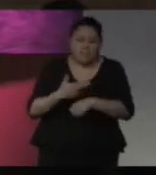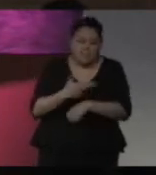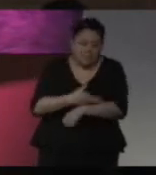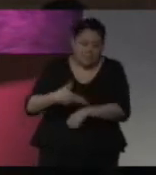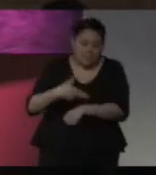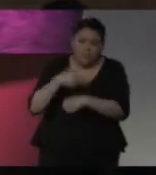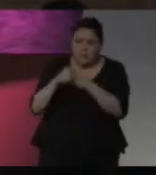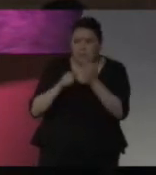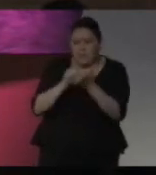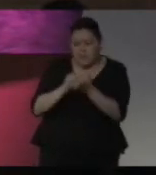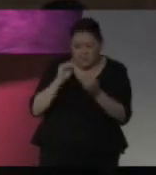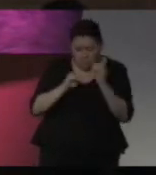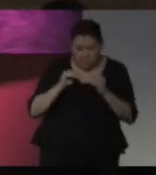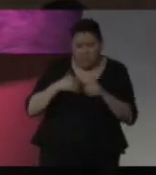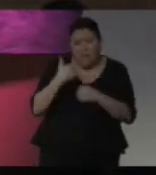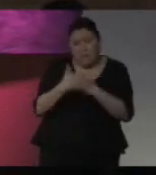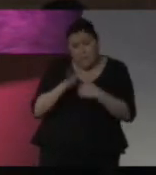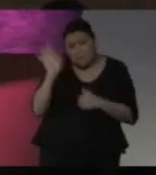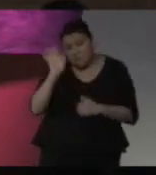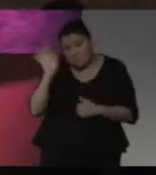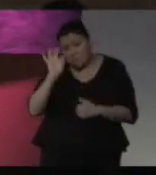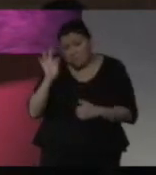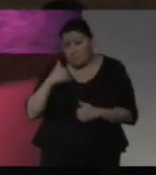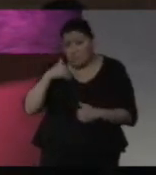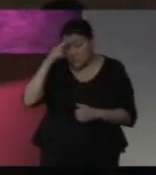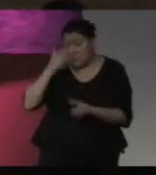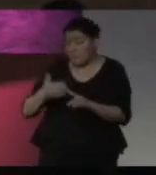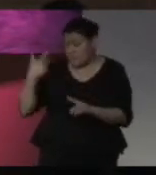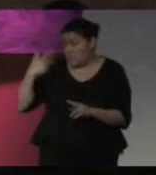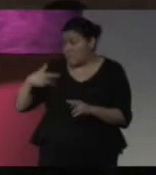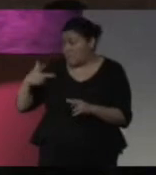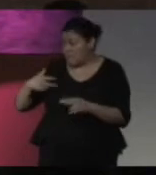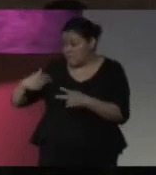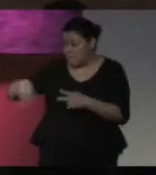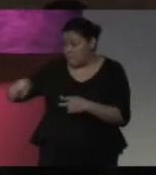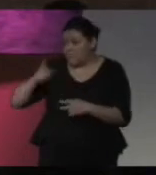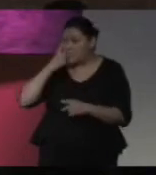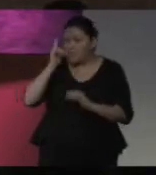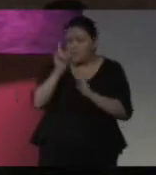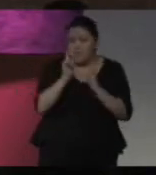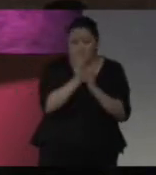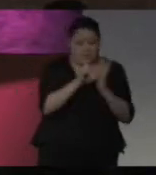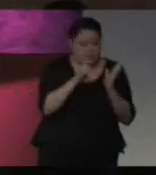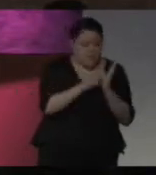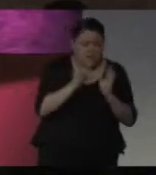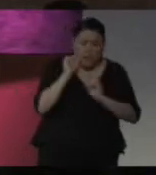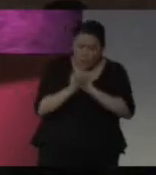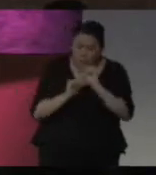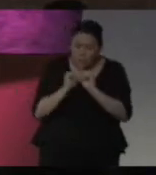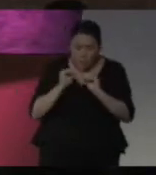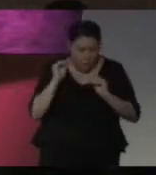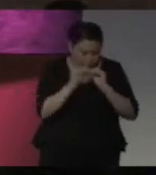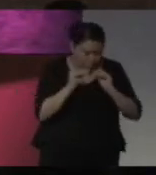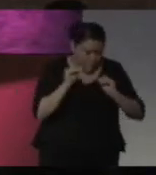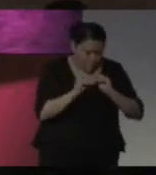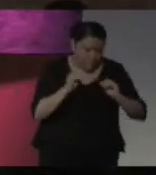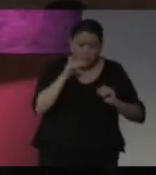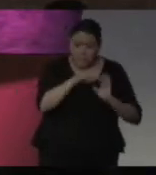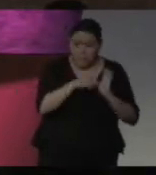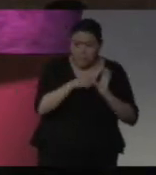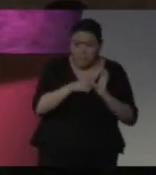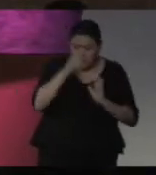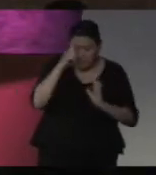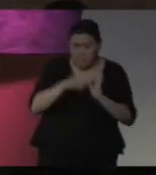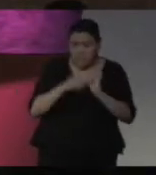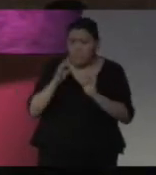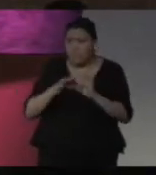porque como ya han dicho quienes han estado aquí, pues el marco jurídico lo vamos construyendo, y creo que las luchas es muy importante que